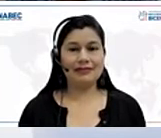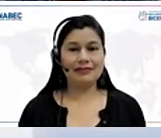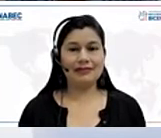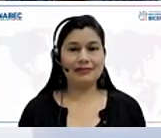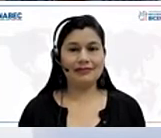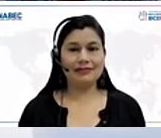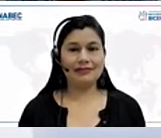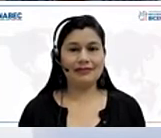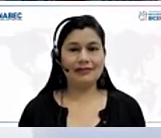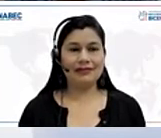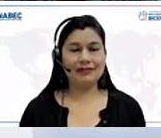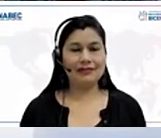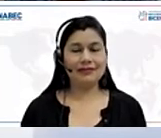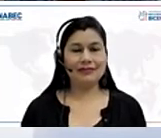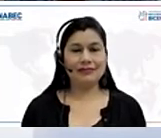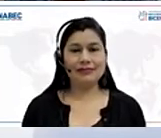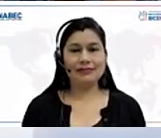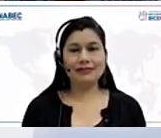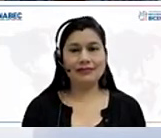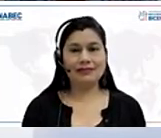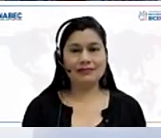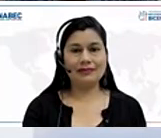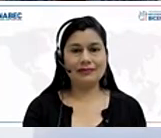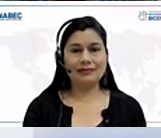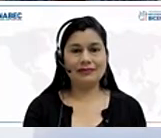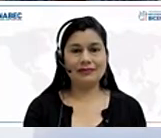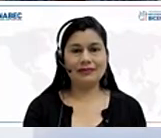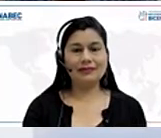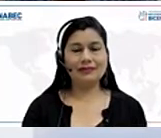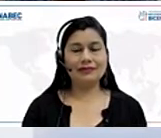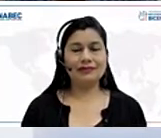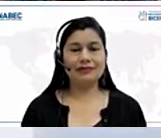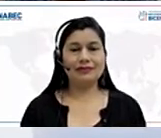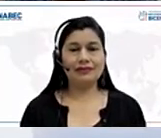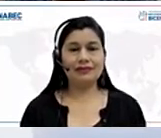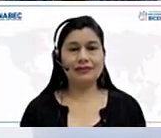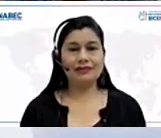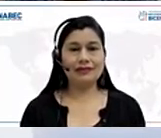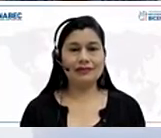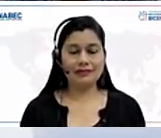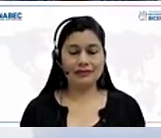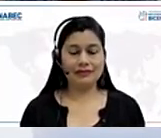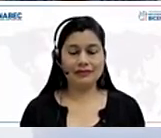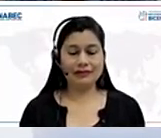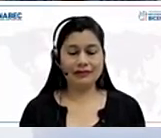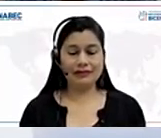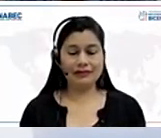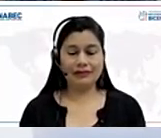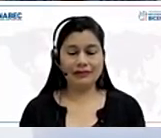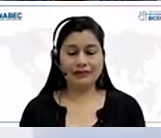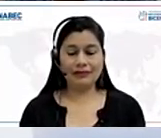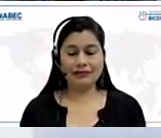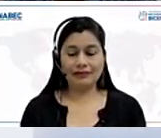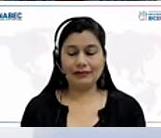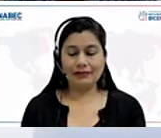eso. Entonces, gran parte de la oferta académica disponible en el Japón mediante la beca MEX está disponible